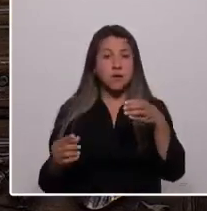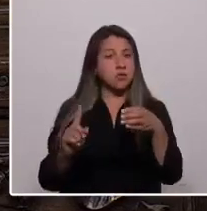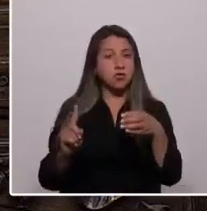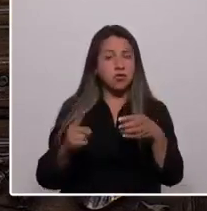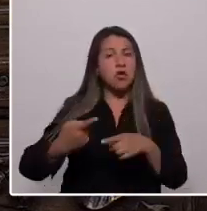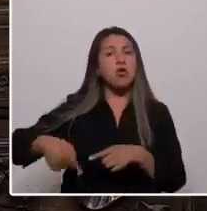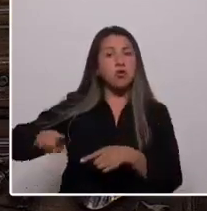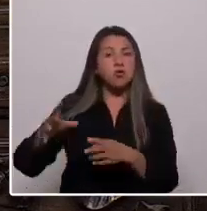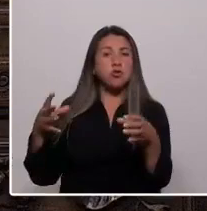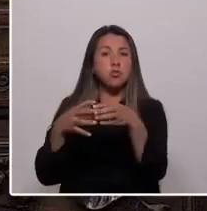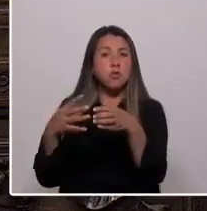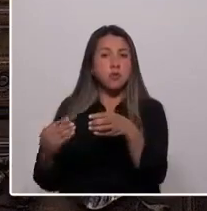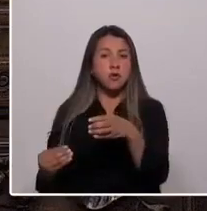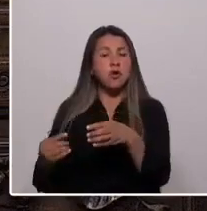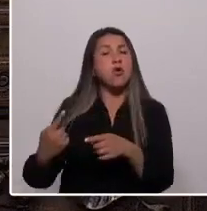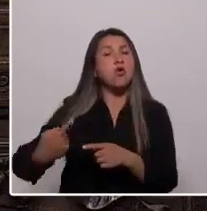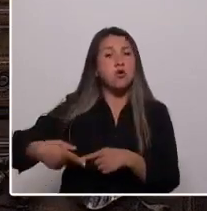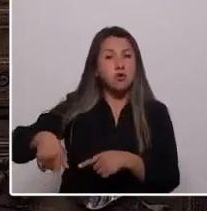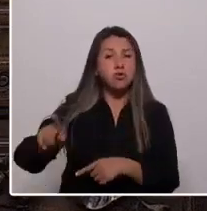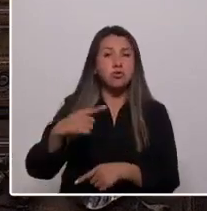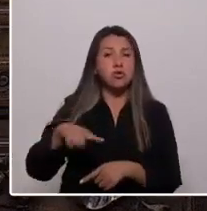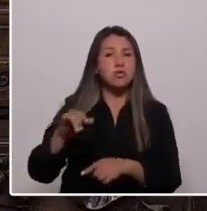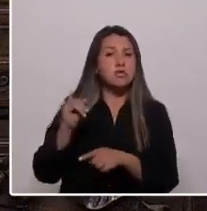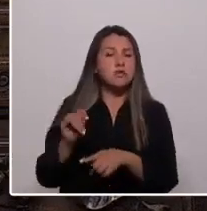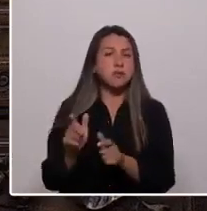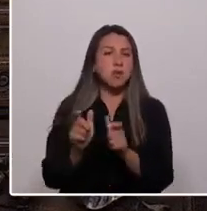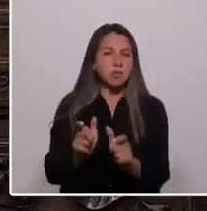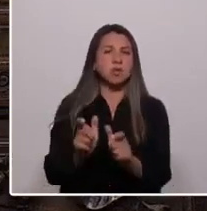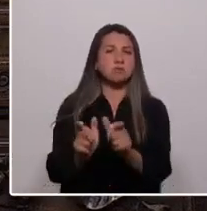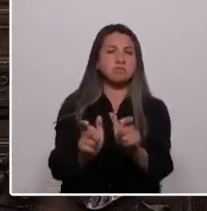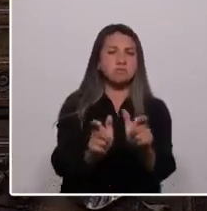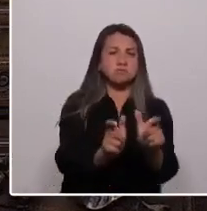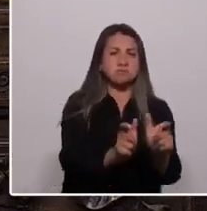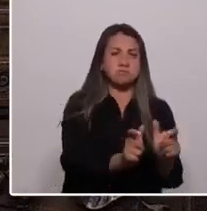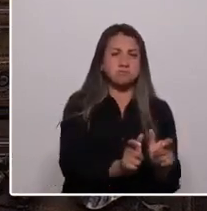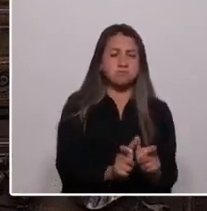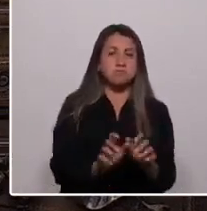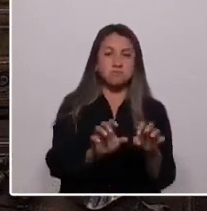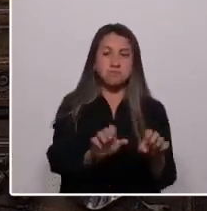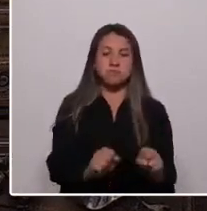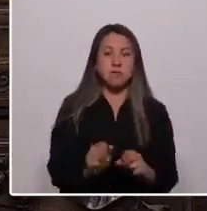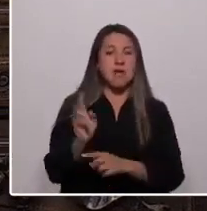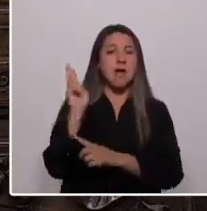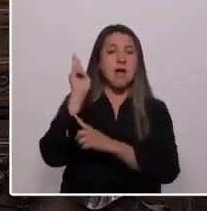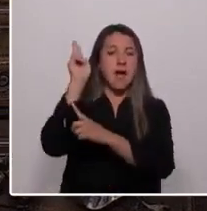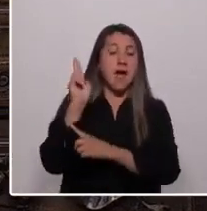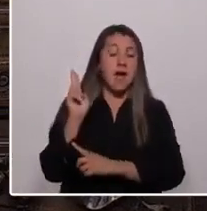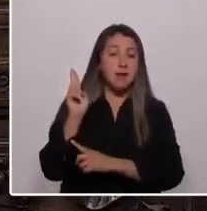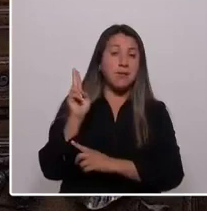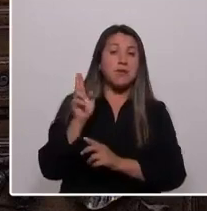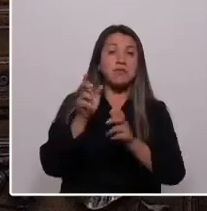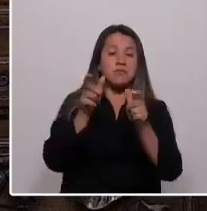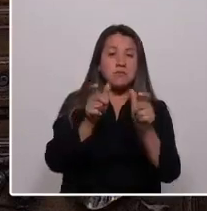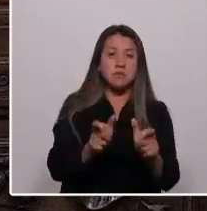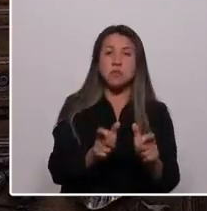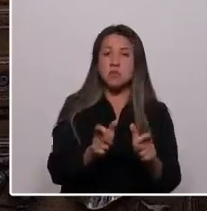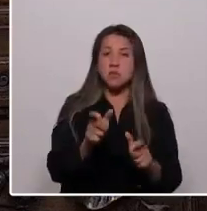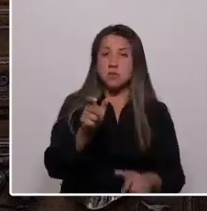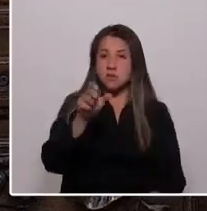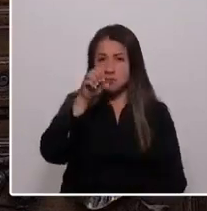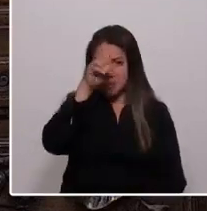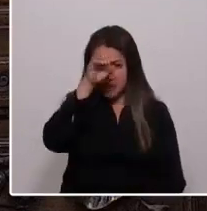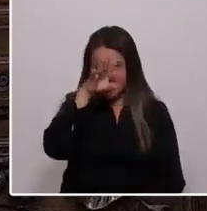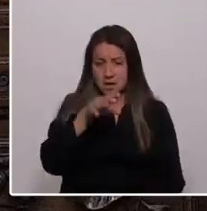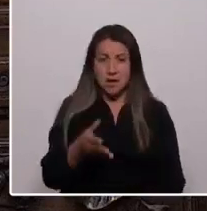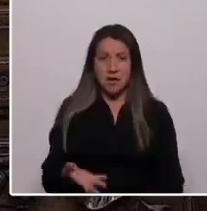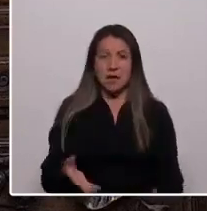otros son los que han mantenido el poder desde el poder de las armas desde poder de la minoría también les vengo a decir a los compañeros